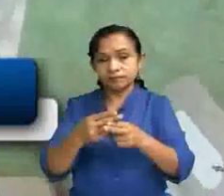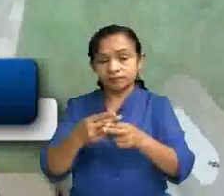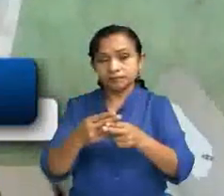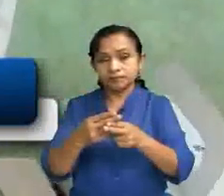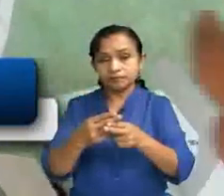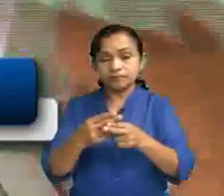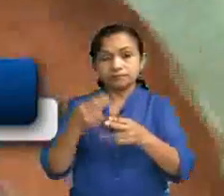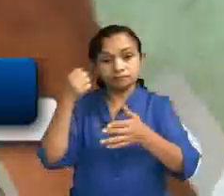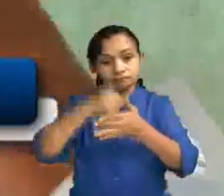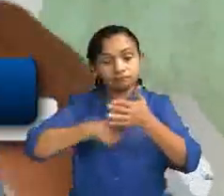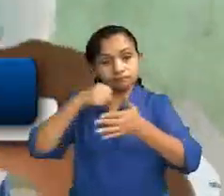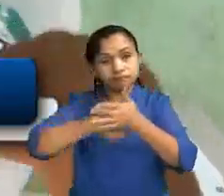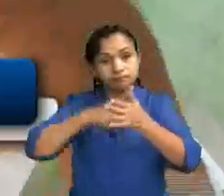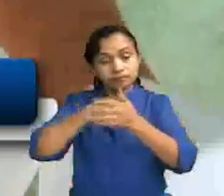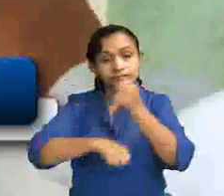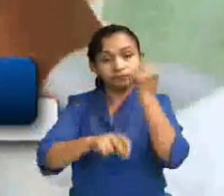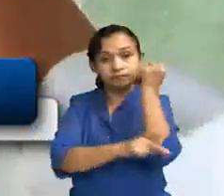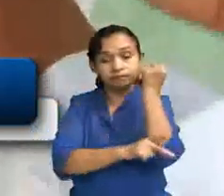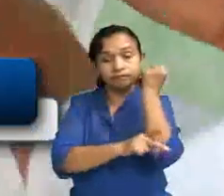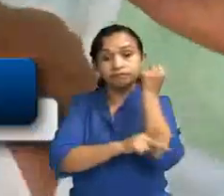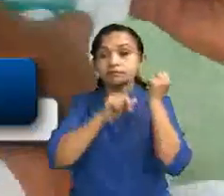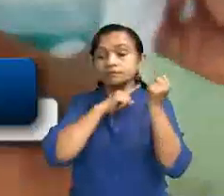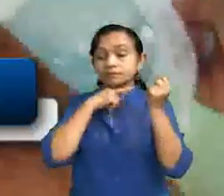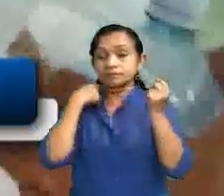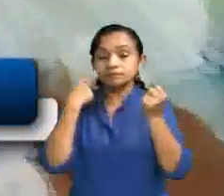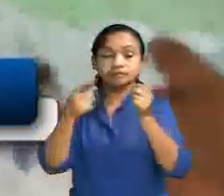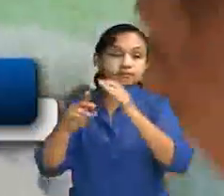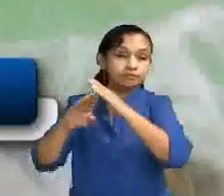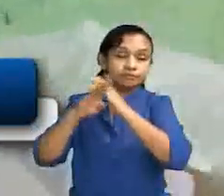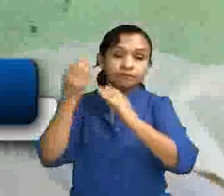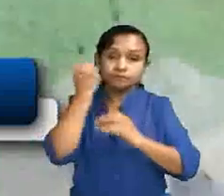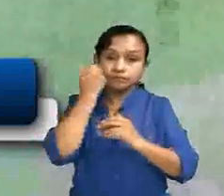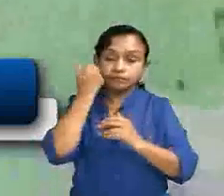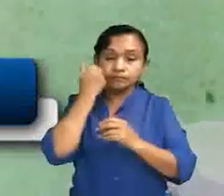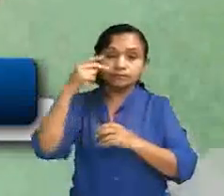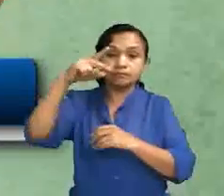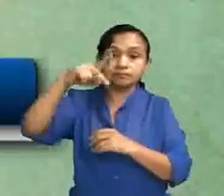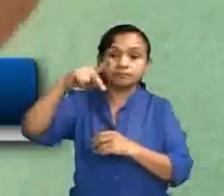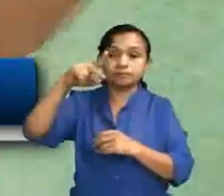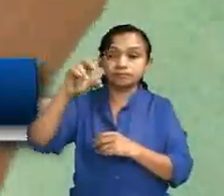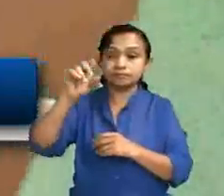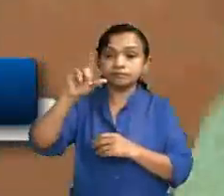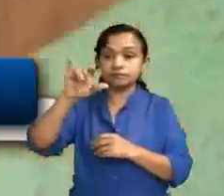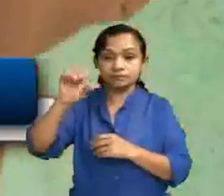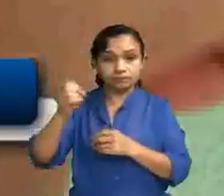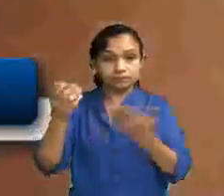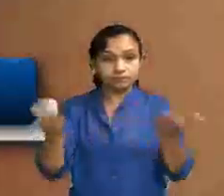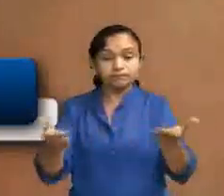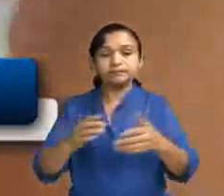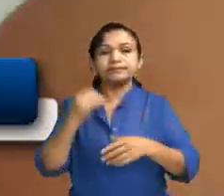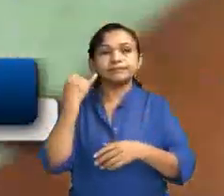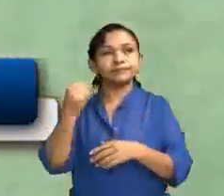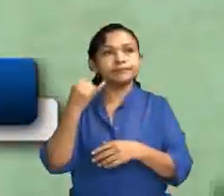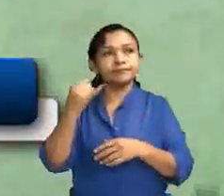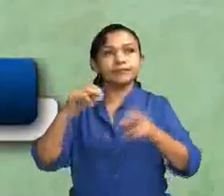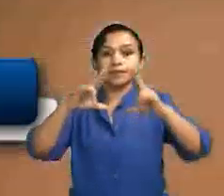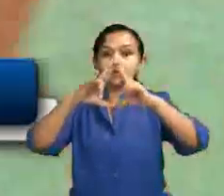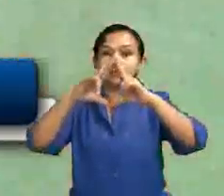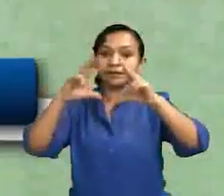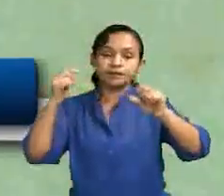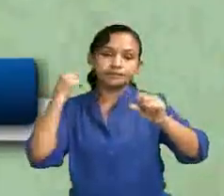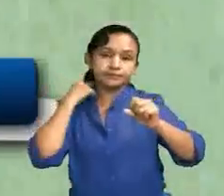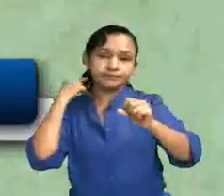que luchan y han tenido mucha efectividad contra esta enfermedad de la polio. ¿Es así, licenciada? Es así, Nicaragua siempre